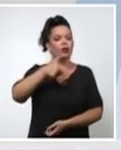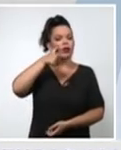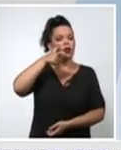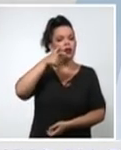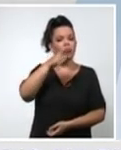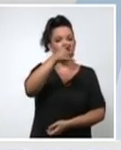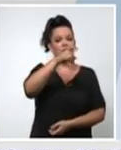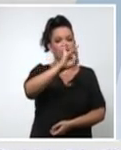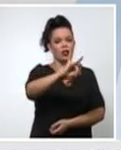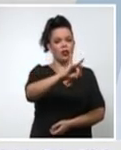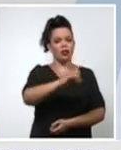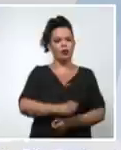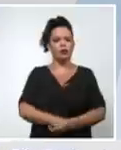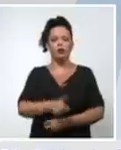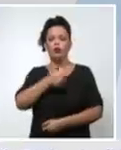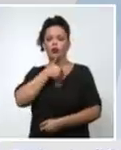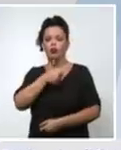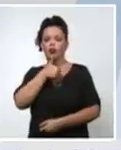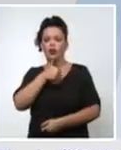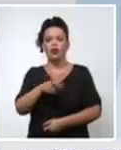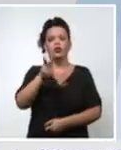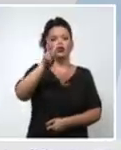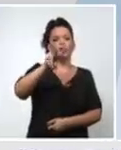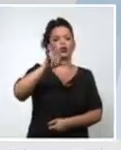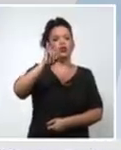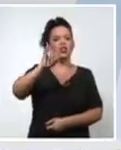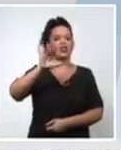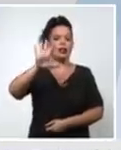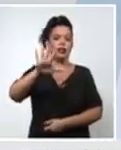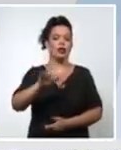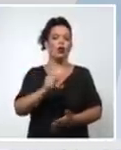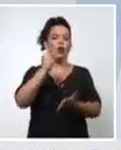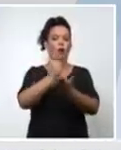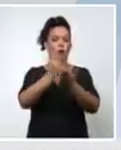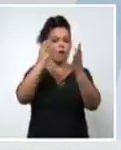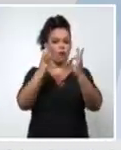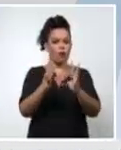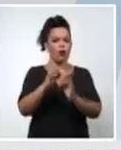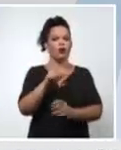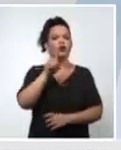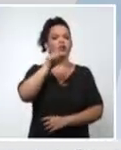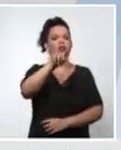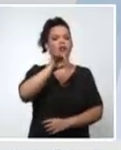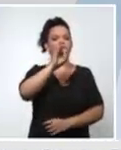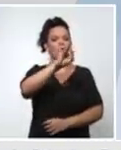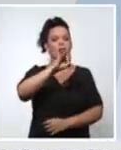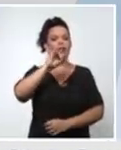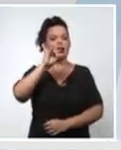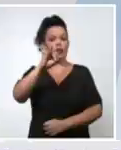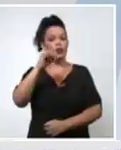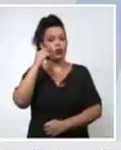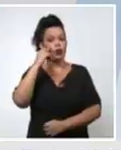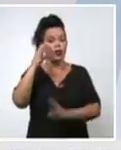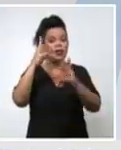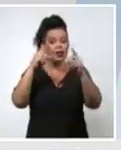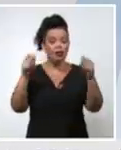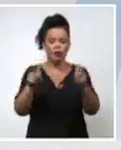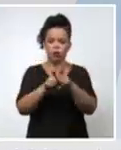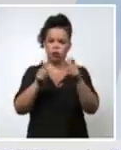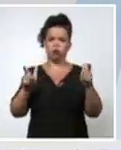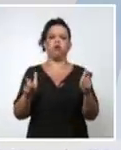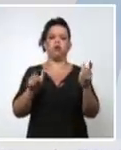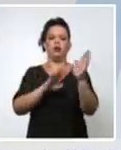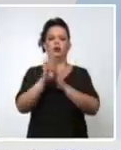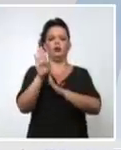sospechosos 265, confirmados 177, una cifra bastante elevada. En la